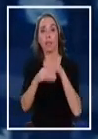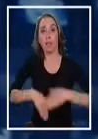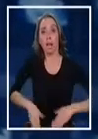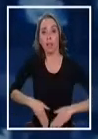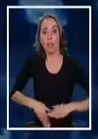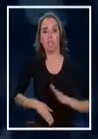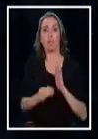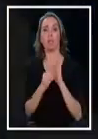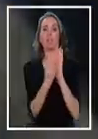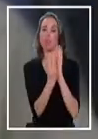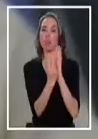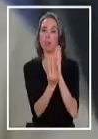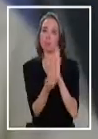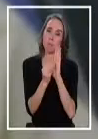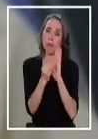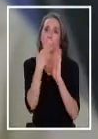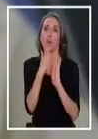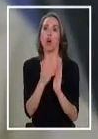natalidad.